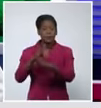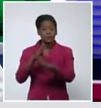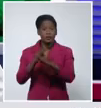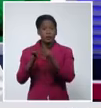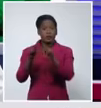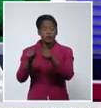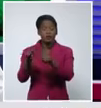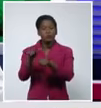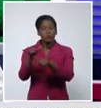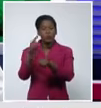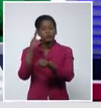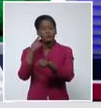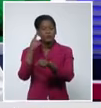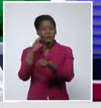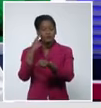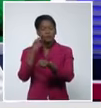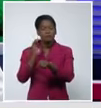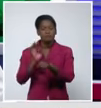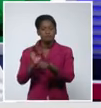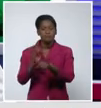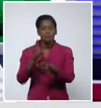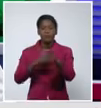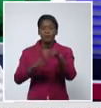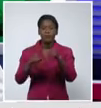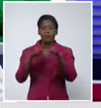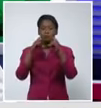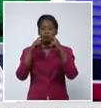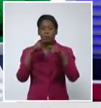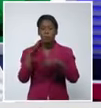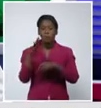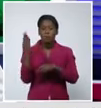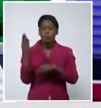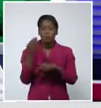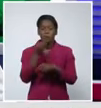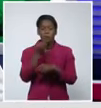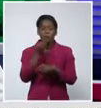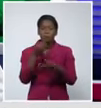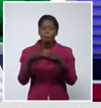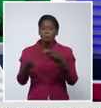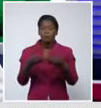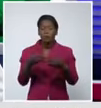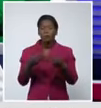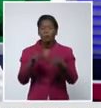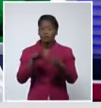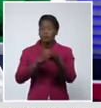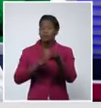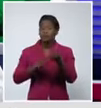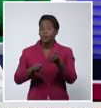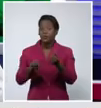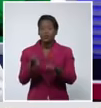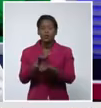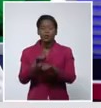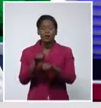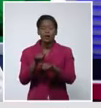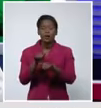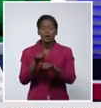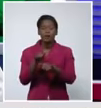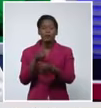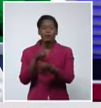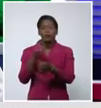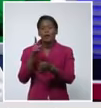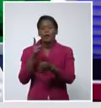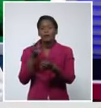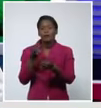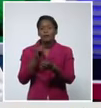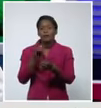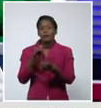exento de esta. Son provincias que vino una confianza producto